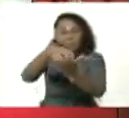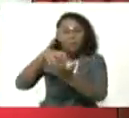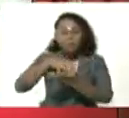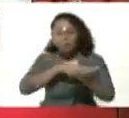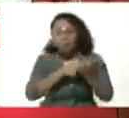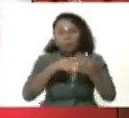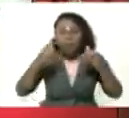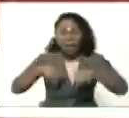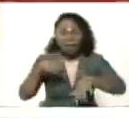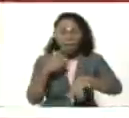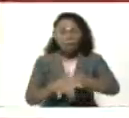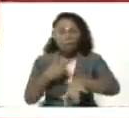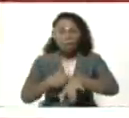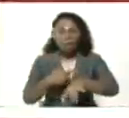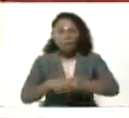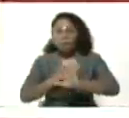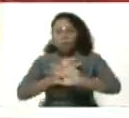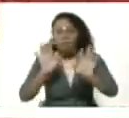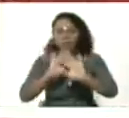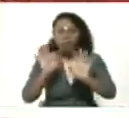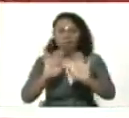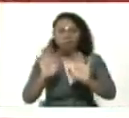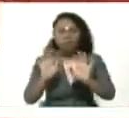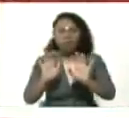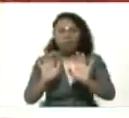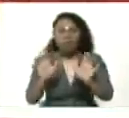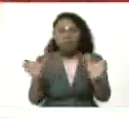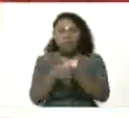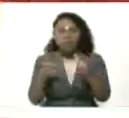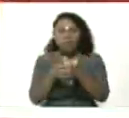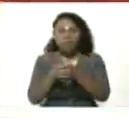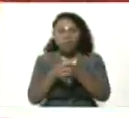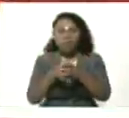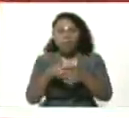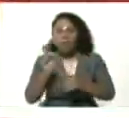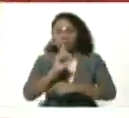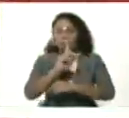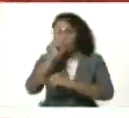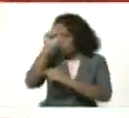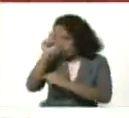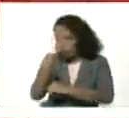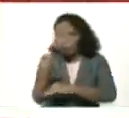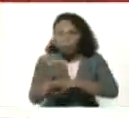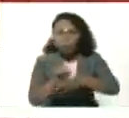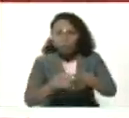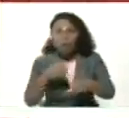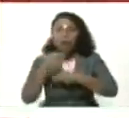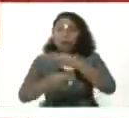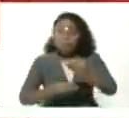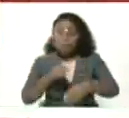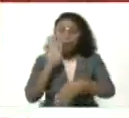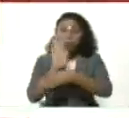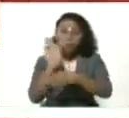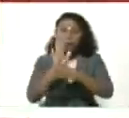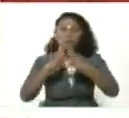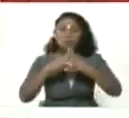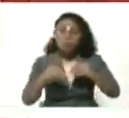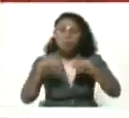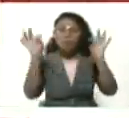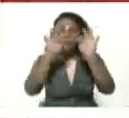partir de este momento ya los candidatos que no han sido reconocidos en los municipios, vamos a hacerlo cuidando todas las